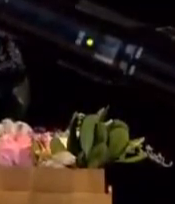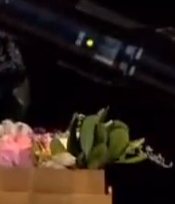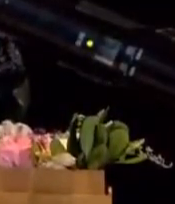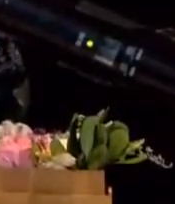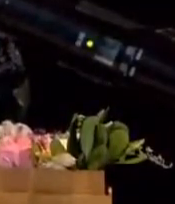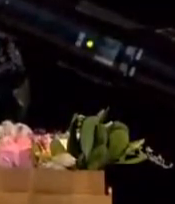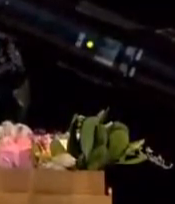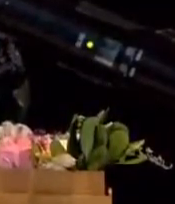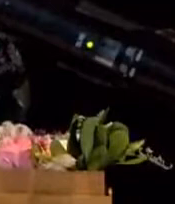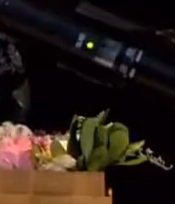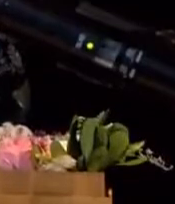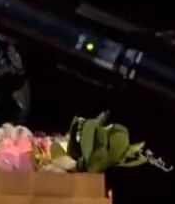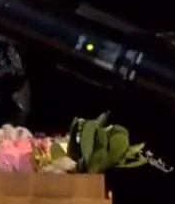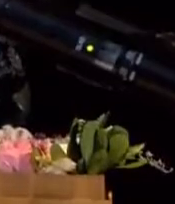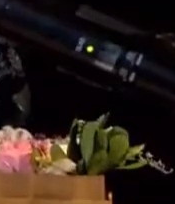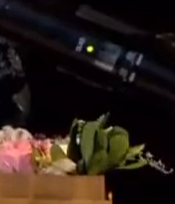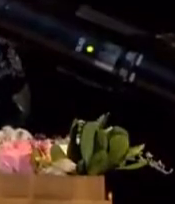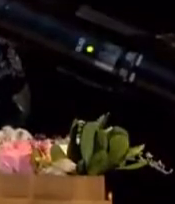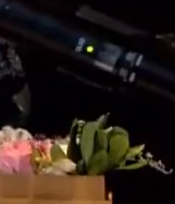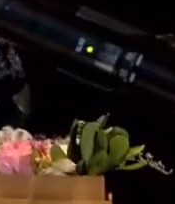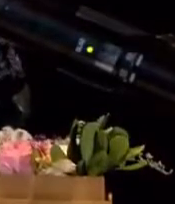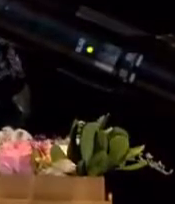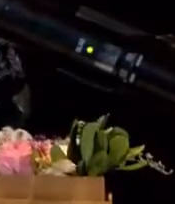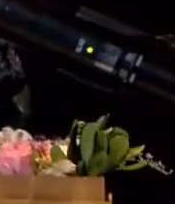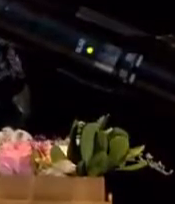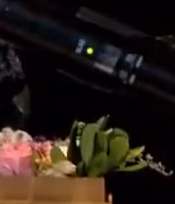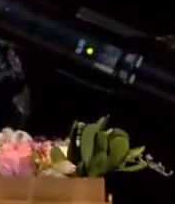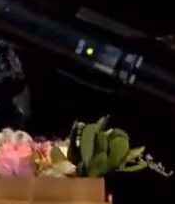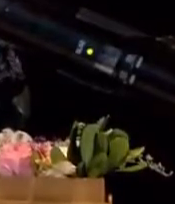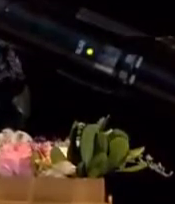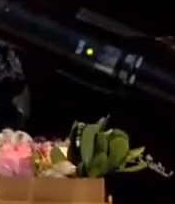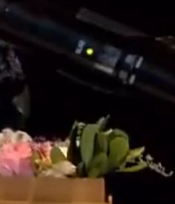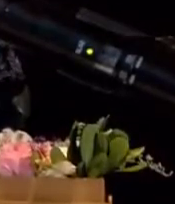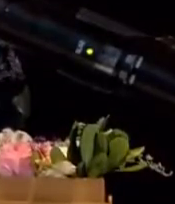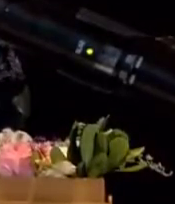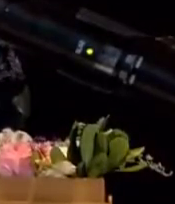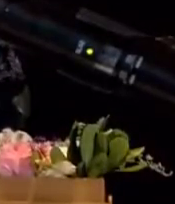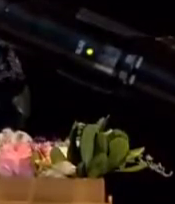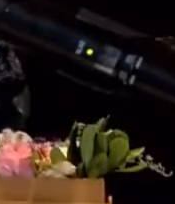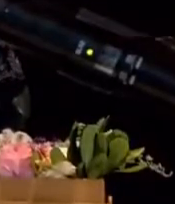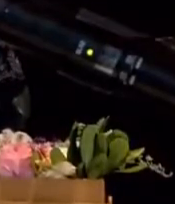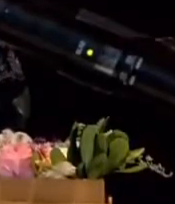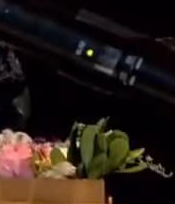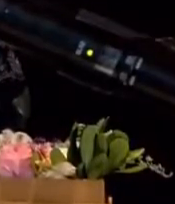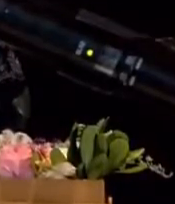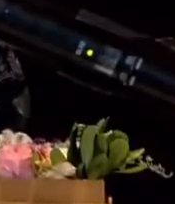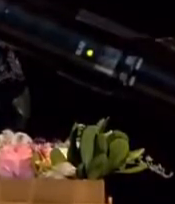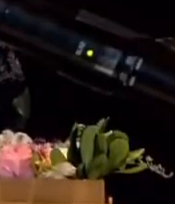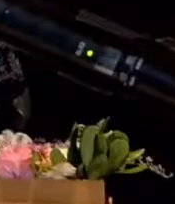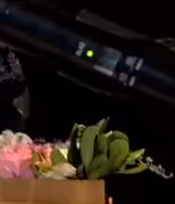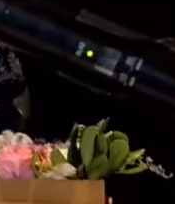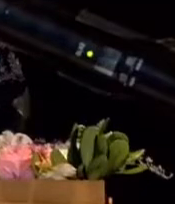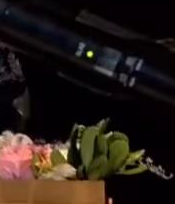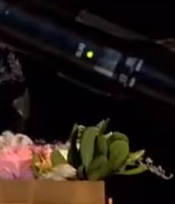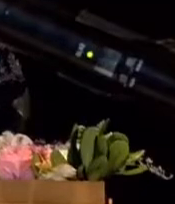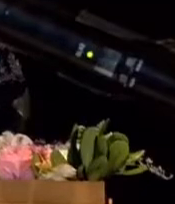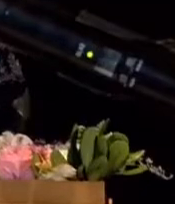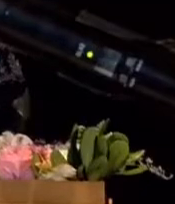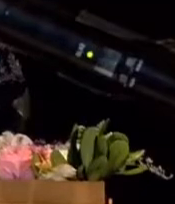A ti mis respetos, señora, señora, señora.